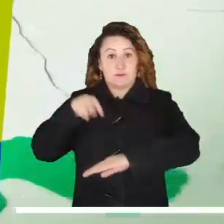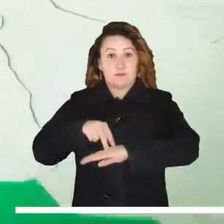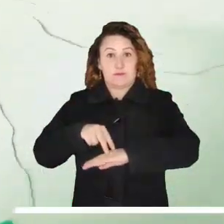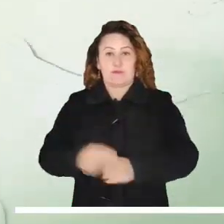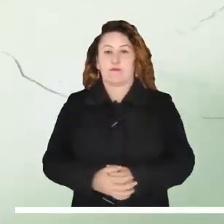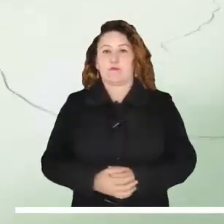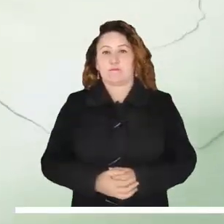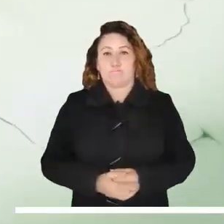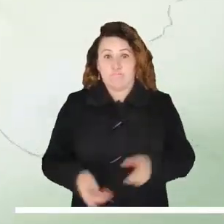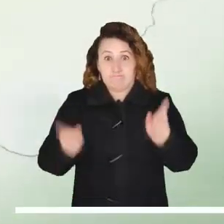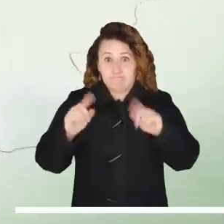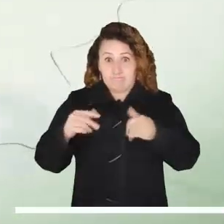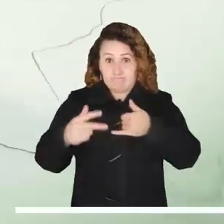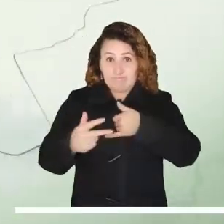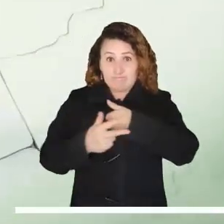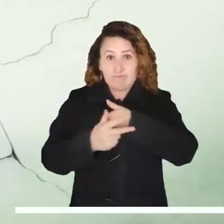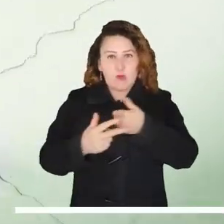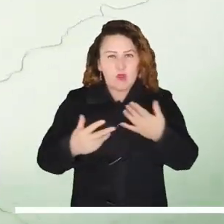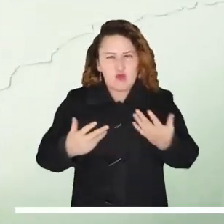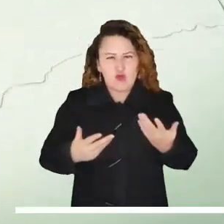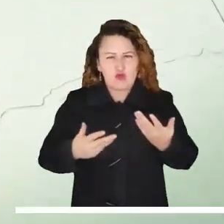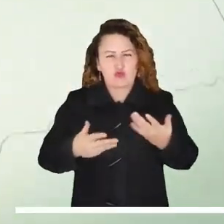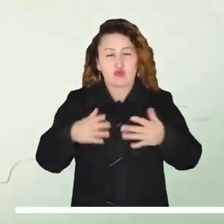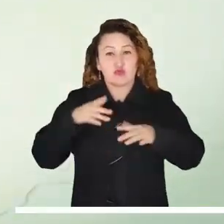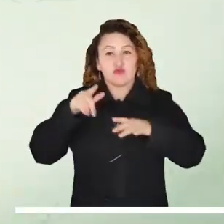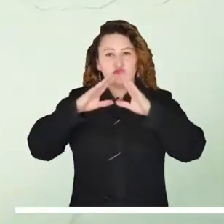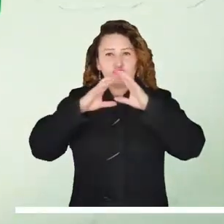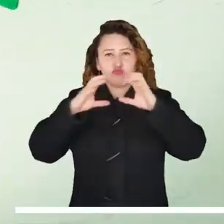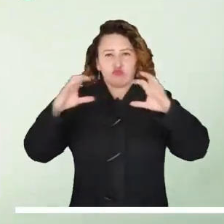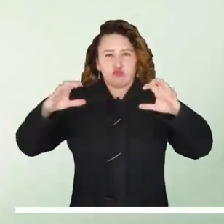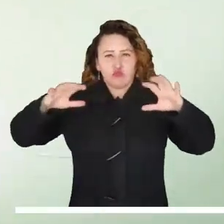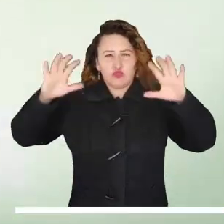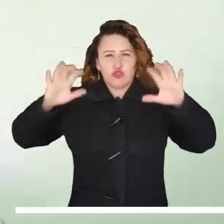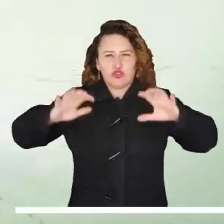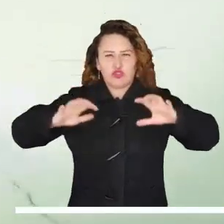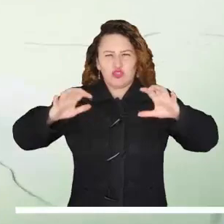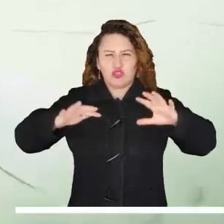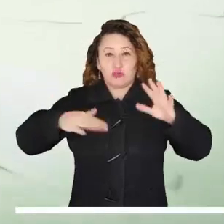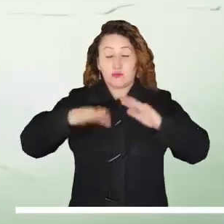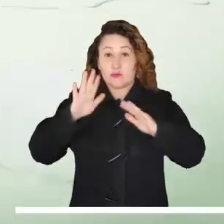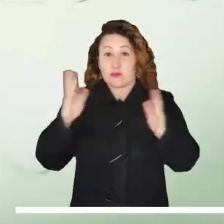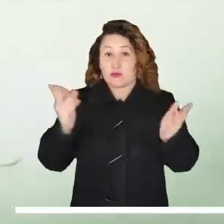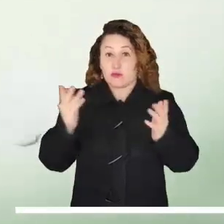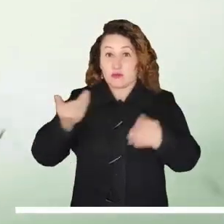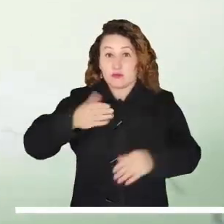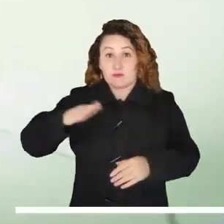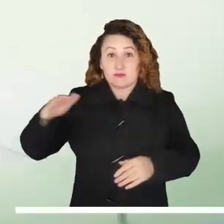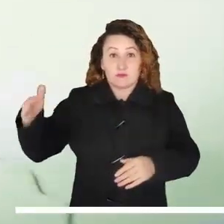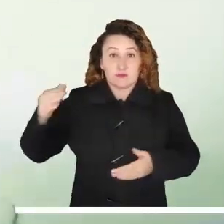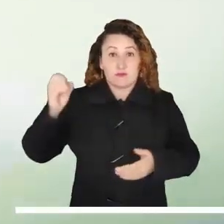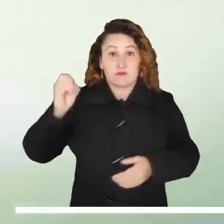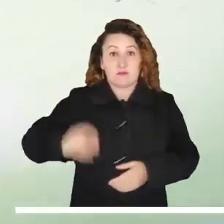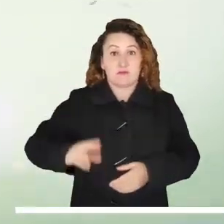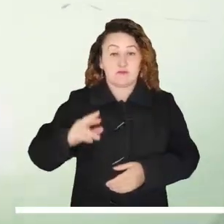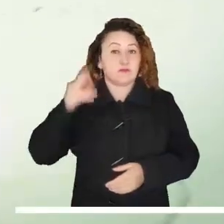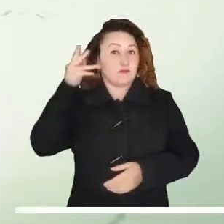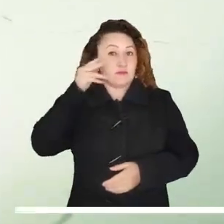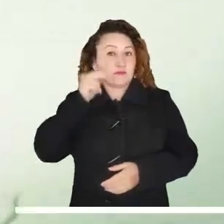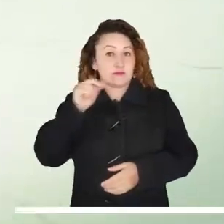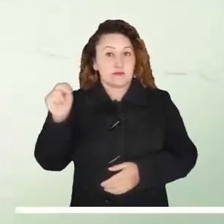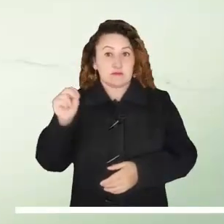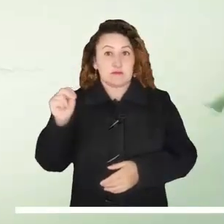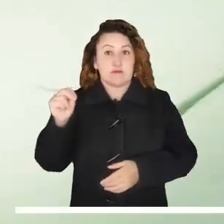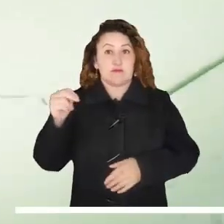Nariño. También la región andina estaría bajo la influencia de las nubes y las lluvias, especialmente en Antioquia, sur del norte de